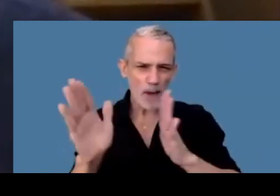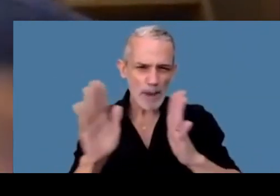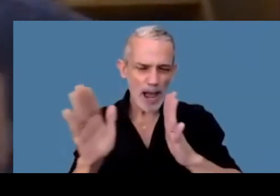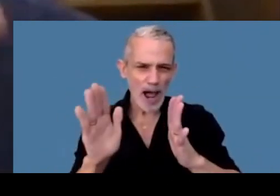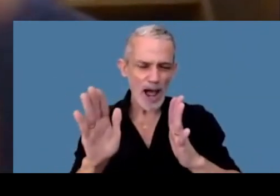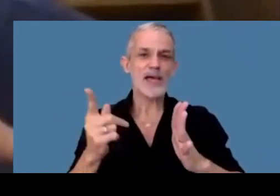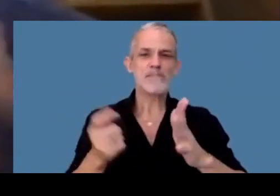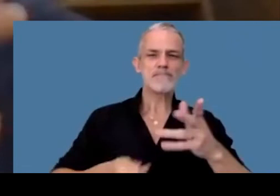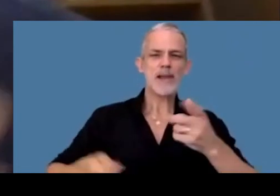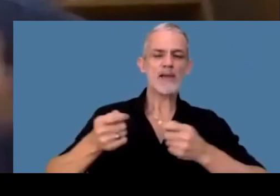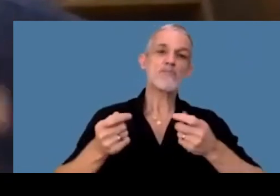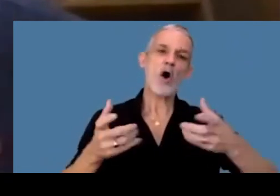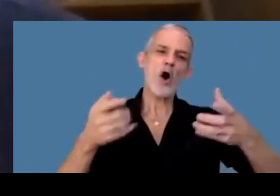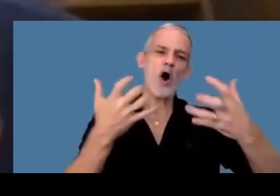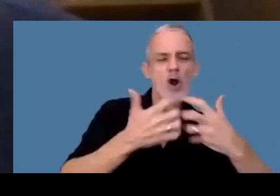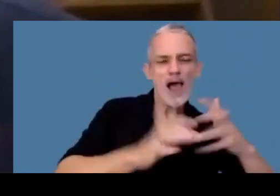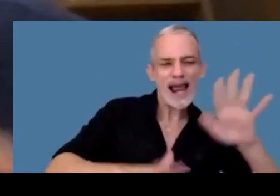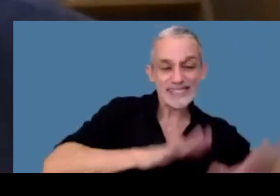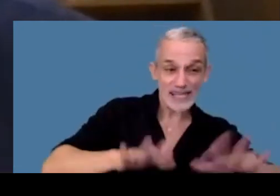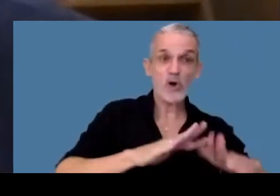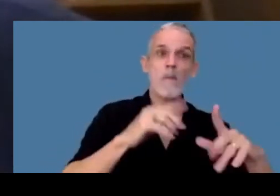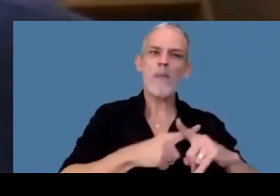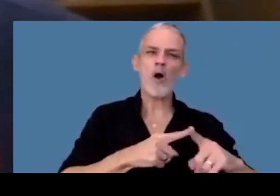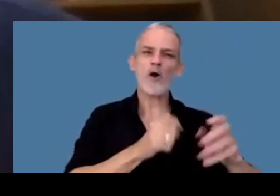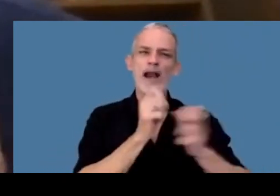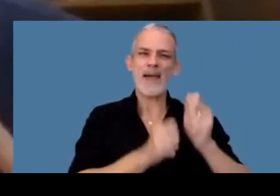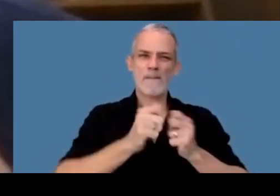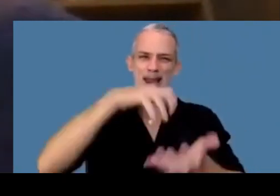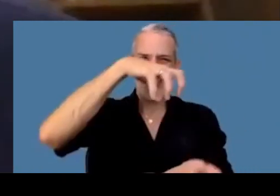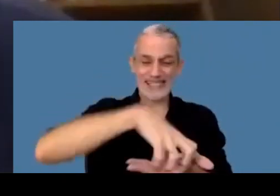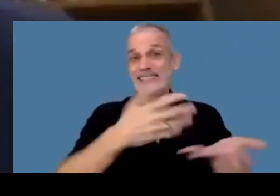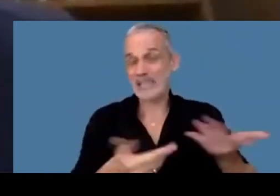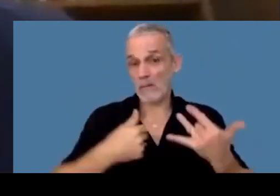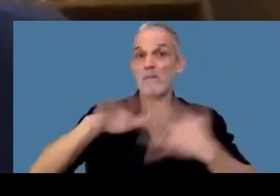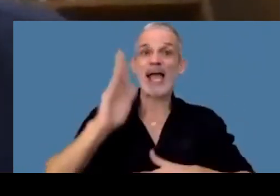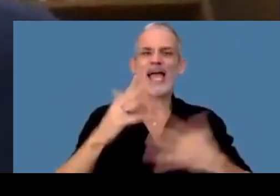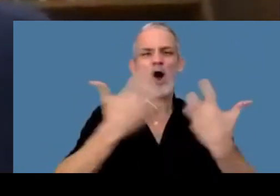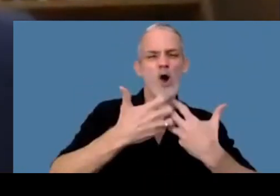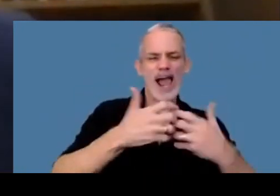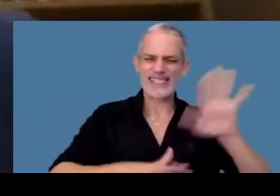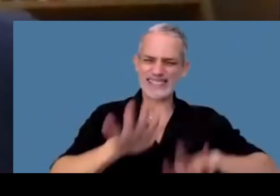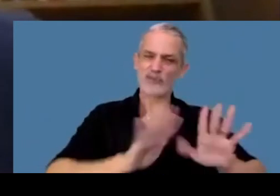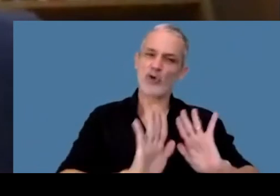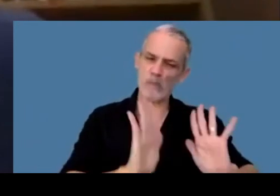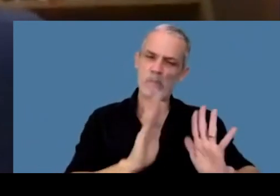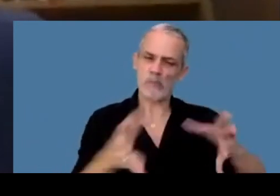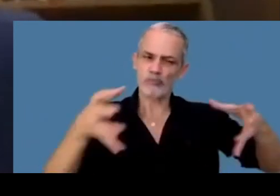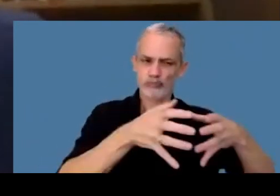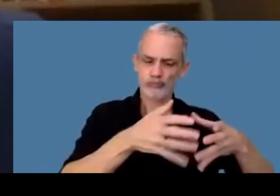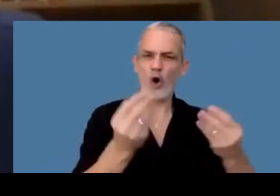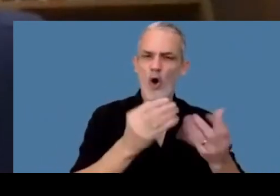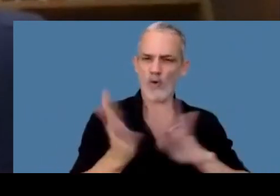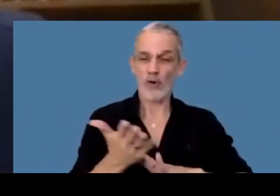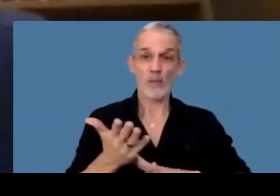negociación, organización y negociación por empresas, más una negociación que organización. Ustedes piensen que la